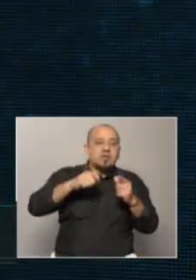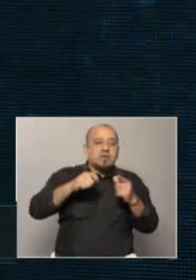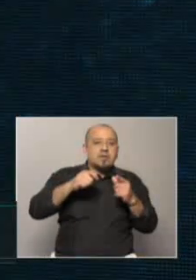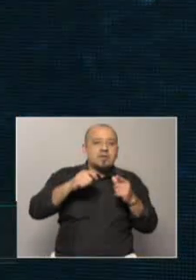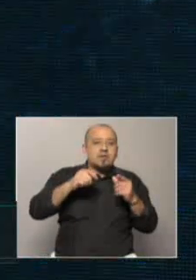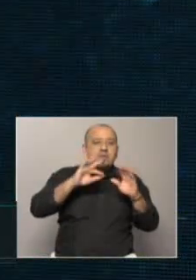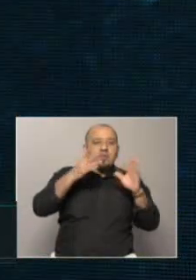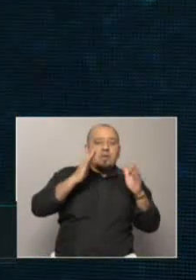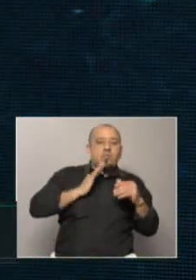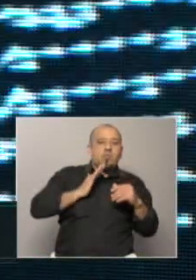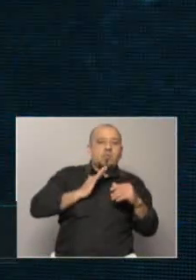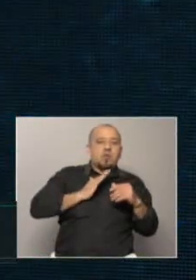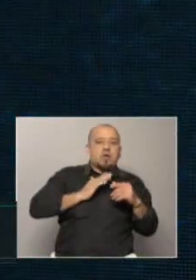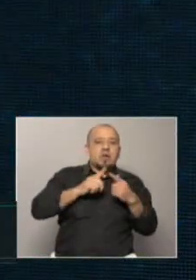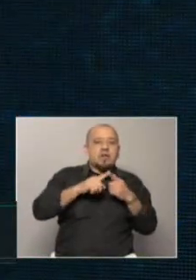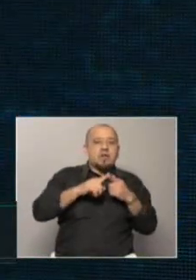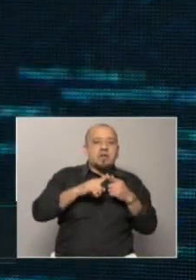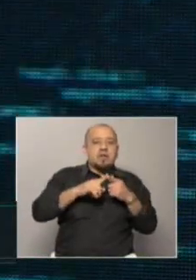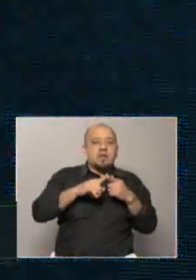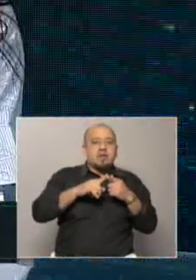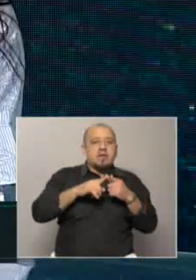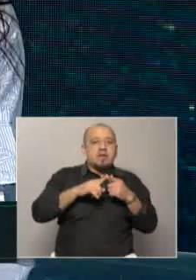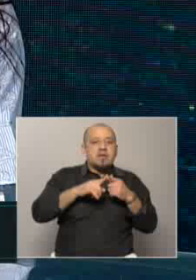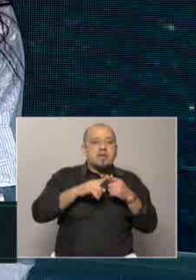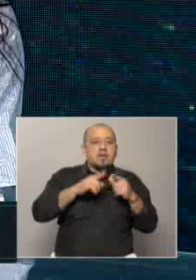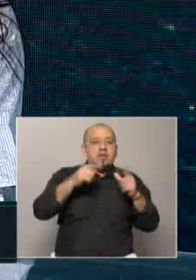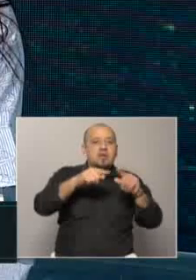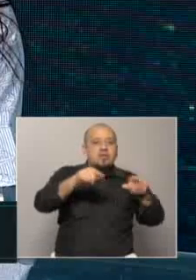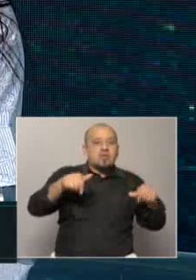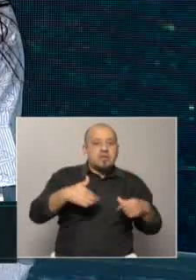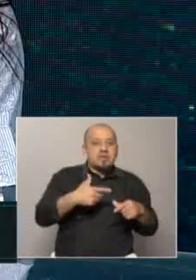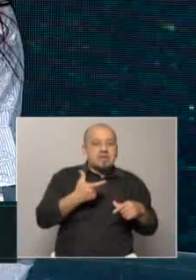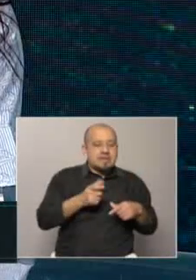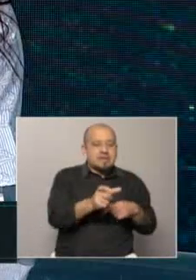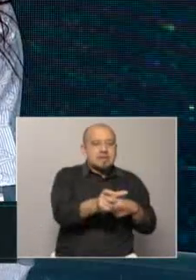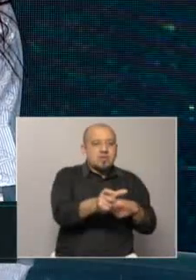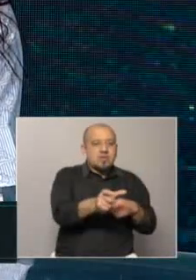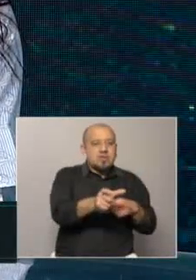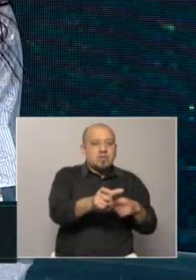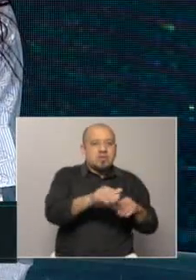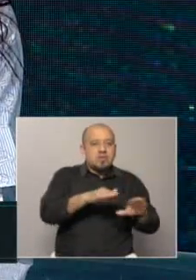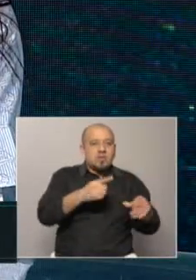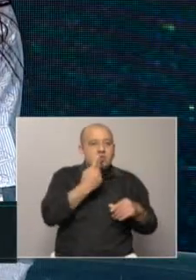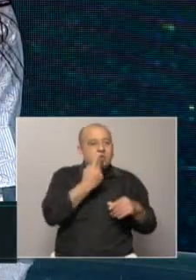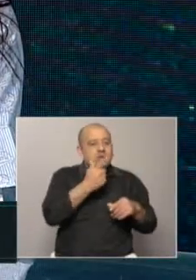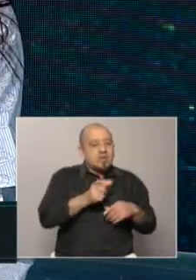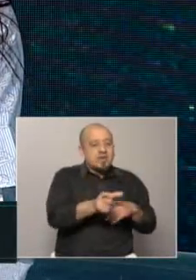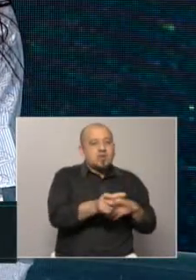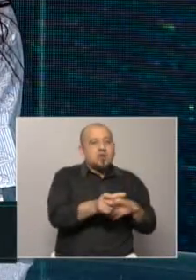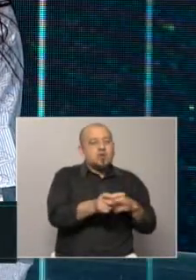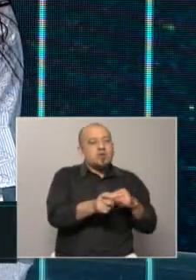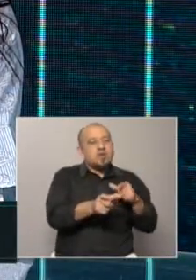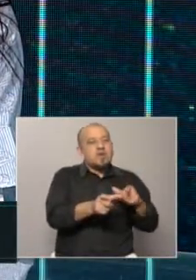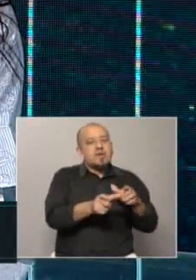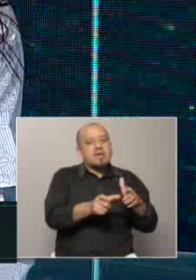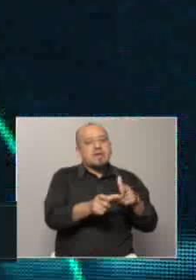figura femenina con glandes, etcétera. Un montón de discos tirados arriba de la mesa. Por ejemplo, uno de ellos era